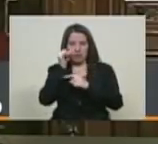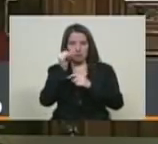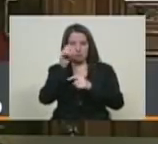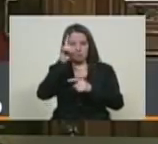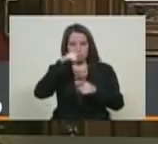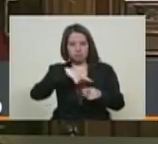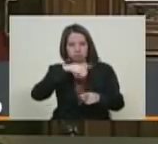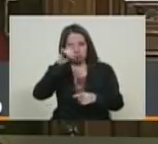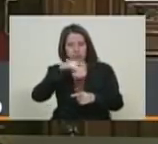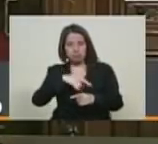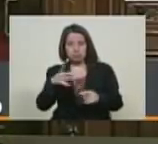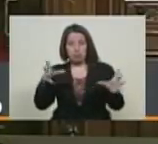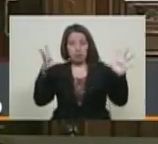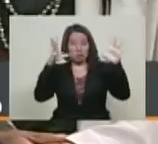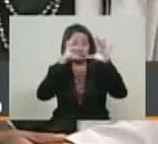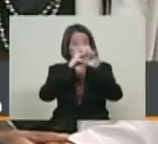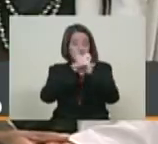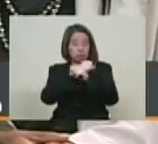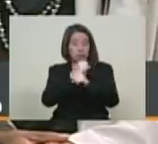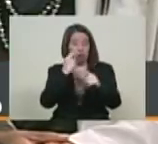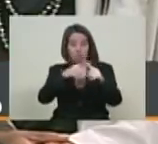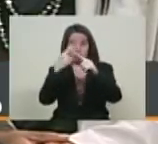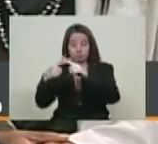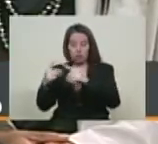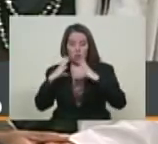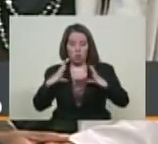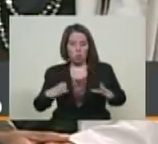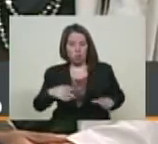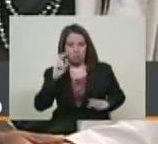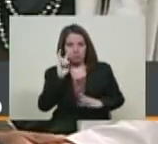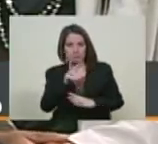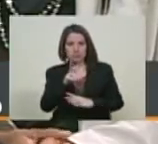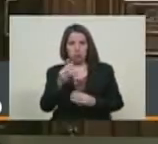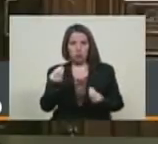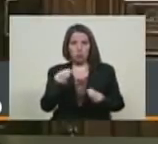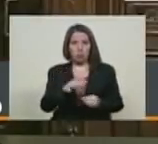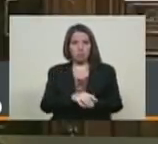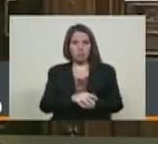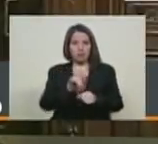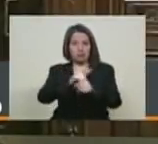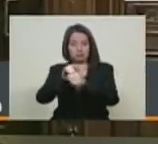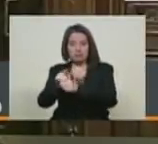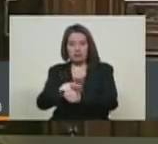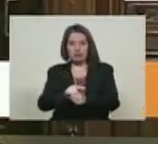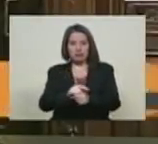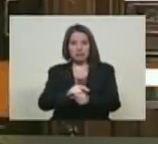medio de la oscuridad más oscura el intento de escapatoria